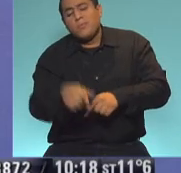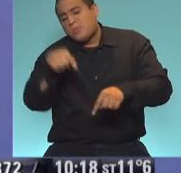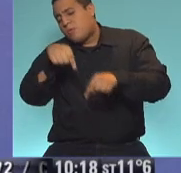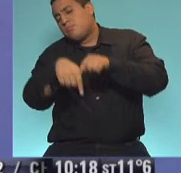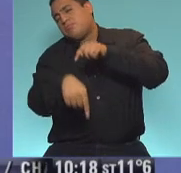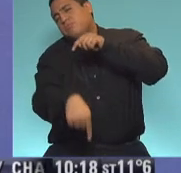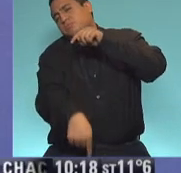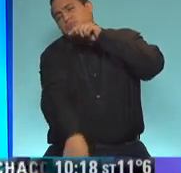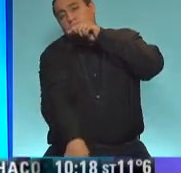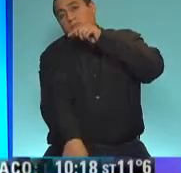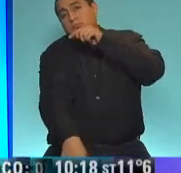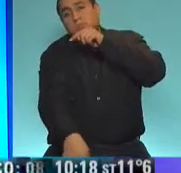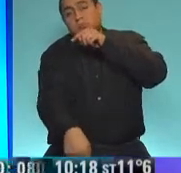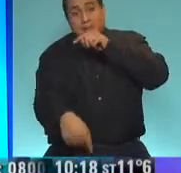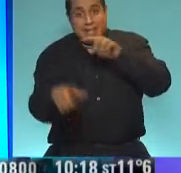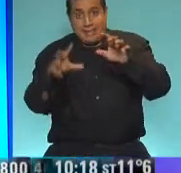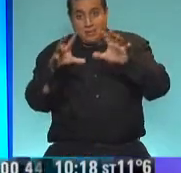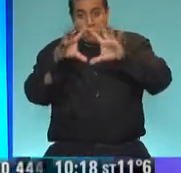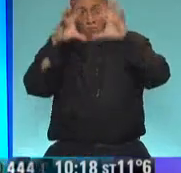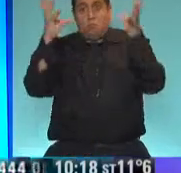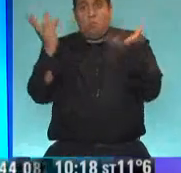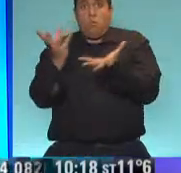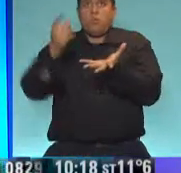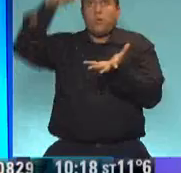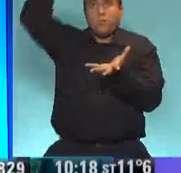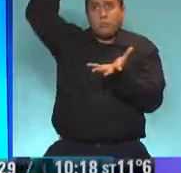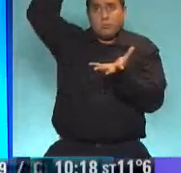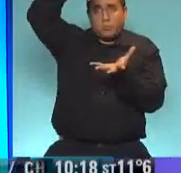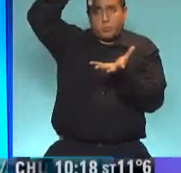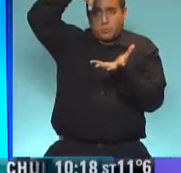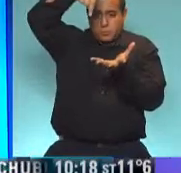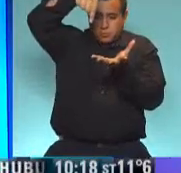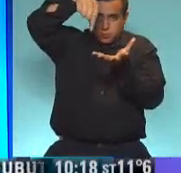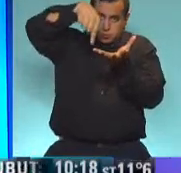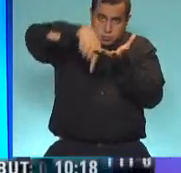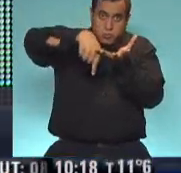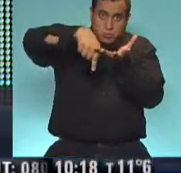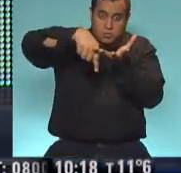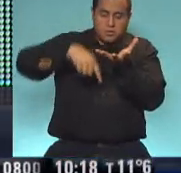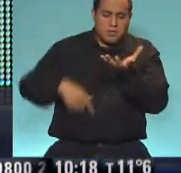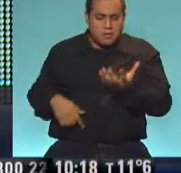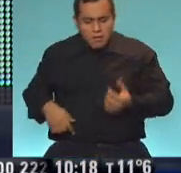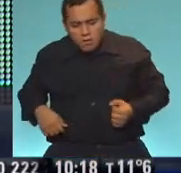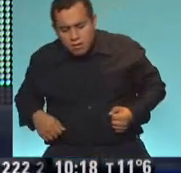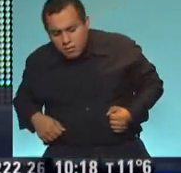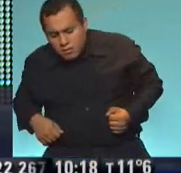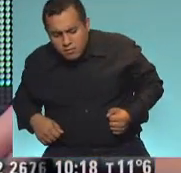haber llegado hasta el otro lado del mundo. El chiquilín se queda mirándolo,